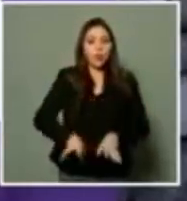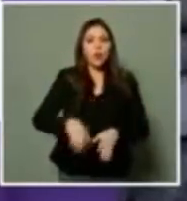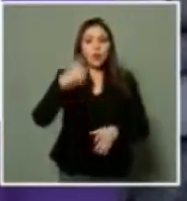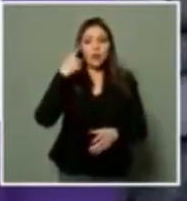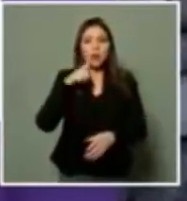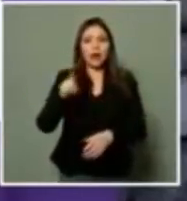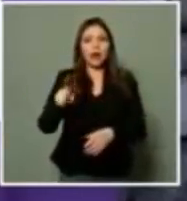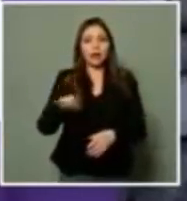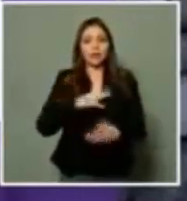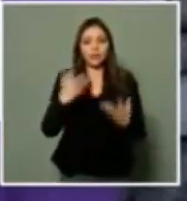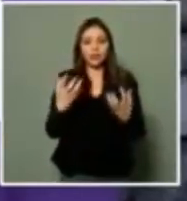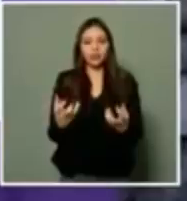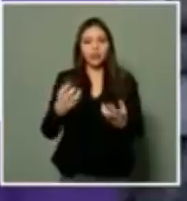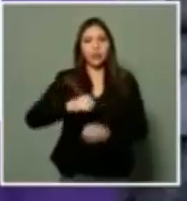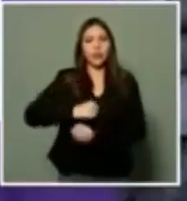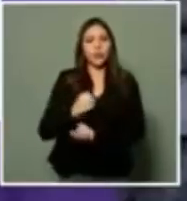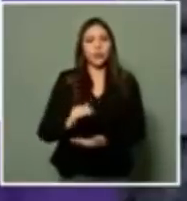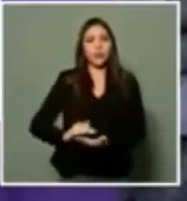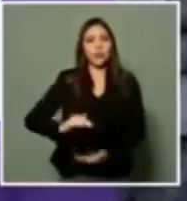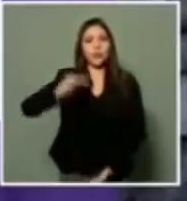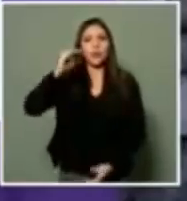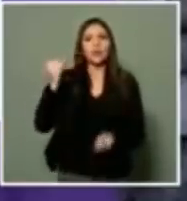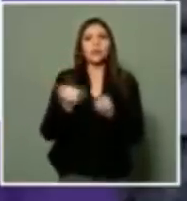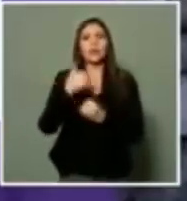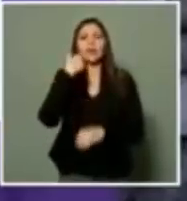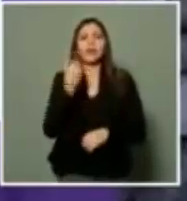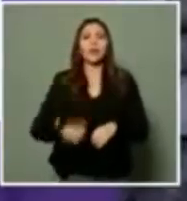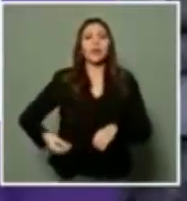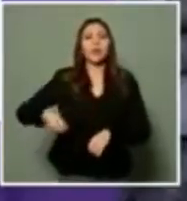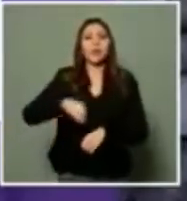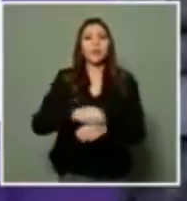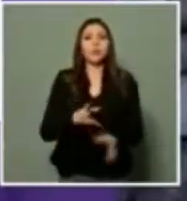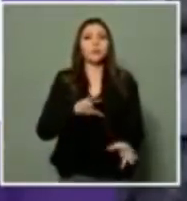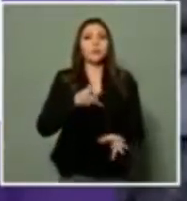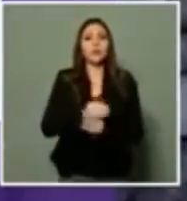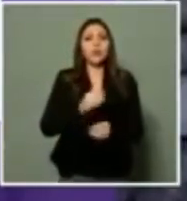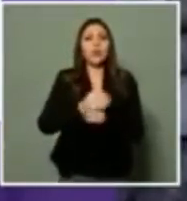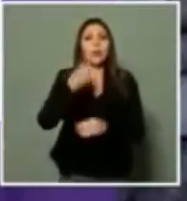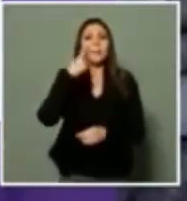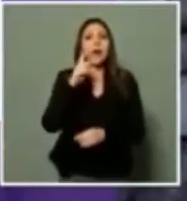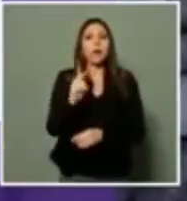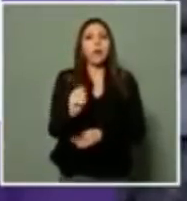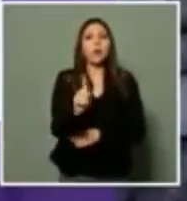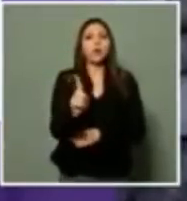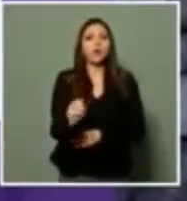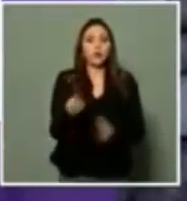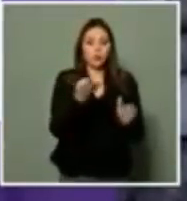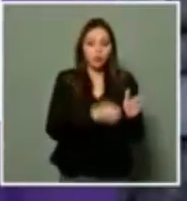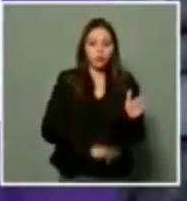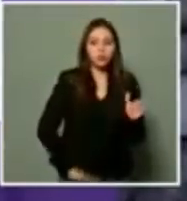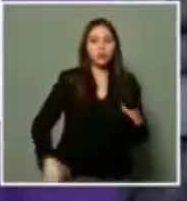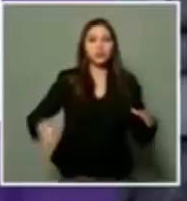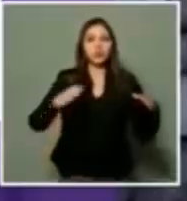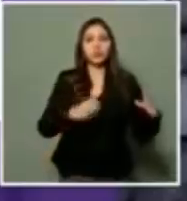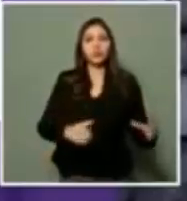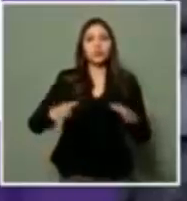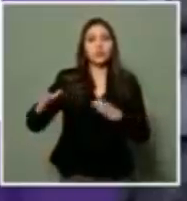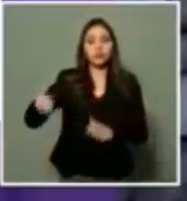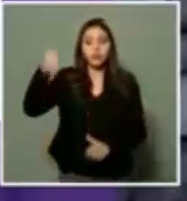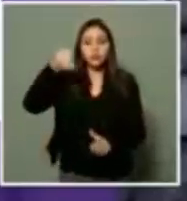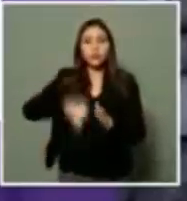acuífero. Echaremos a andar también los mantenimientos de pozos que actualmente surten de agua a